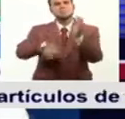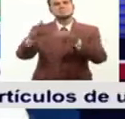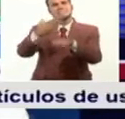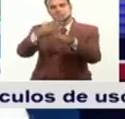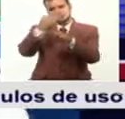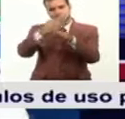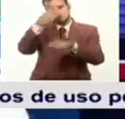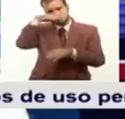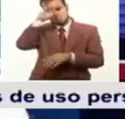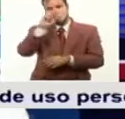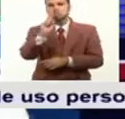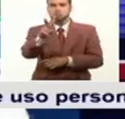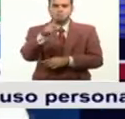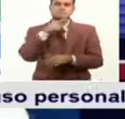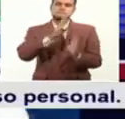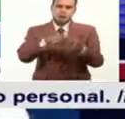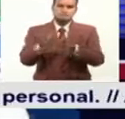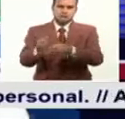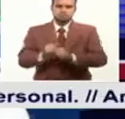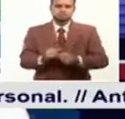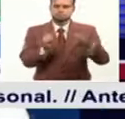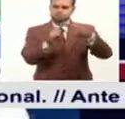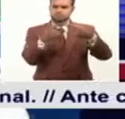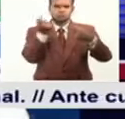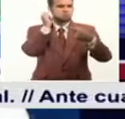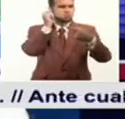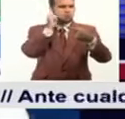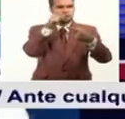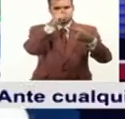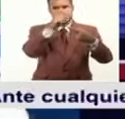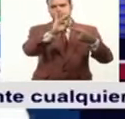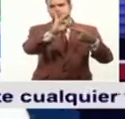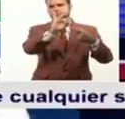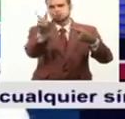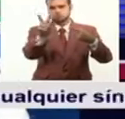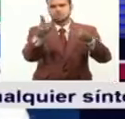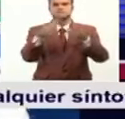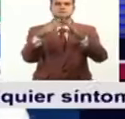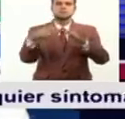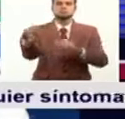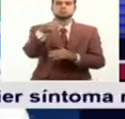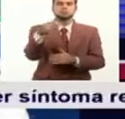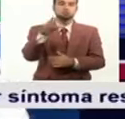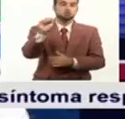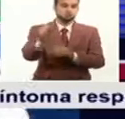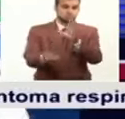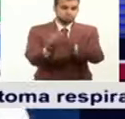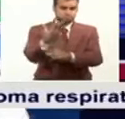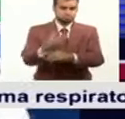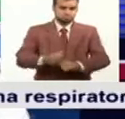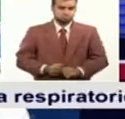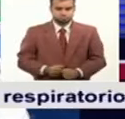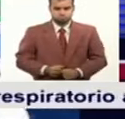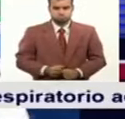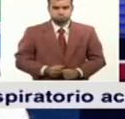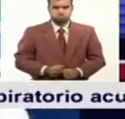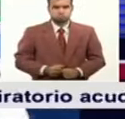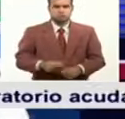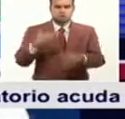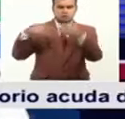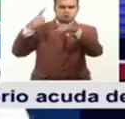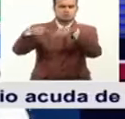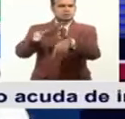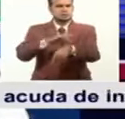Una paciente de 72 años de edad del municipio de Songo La Maya, hipertensión arterial, diabetes